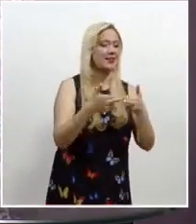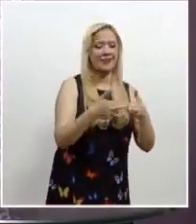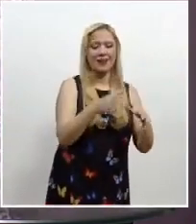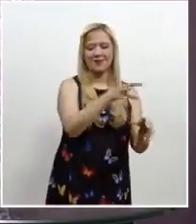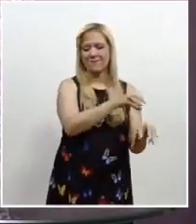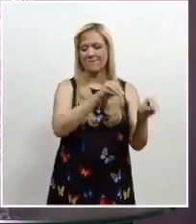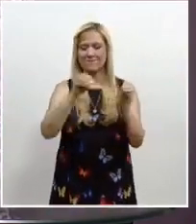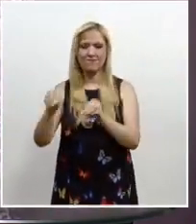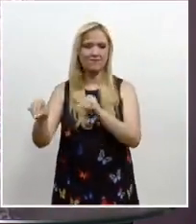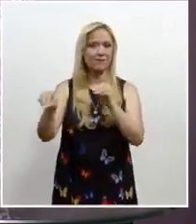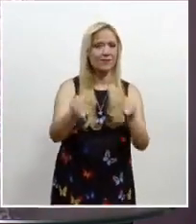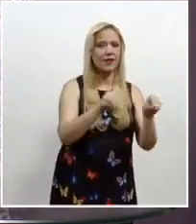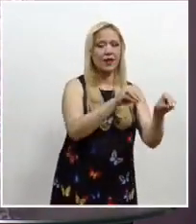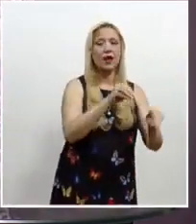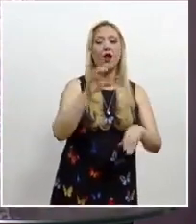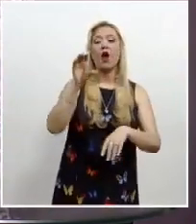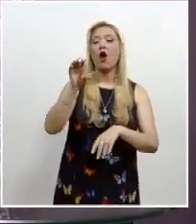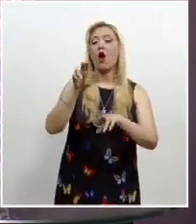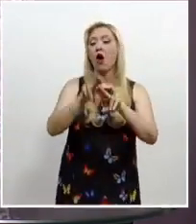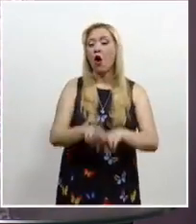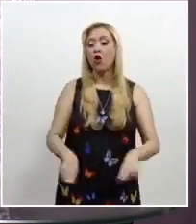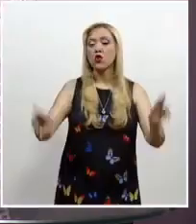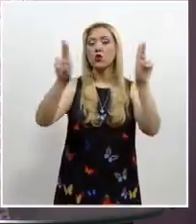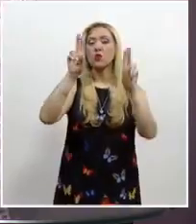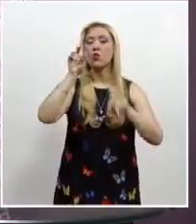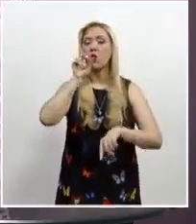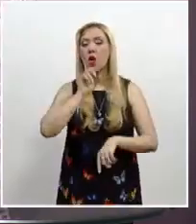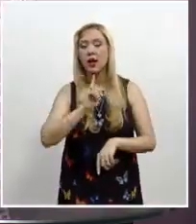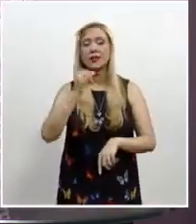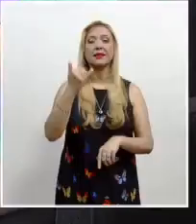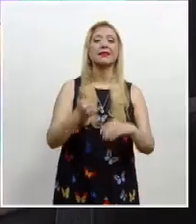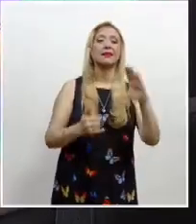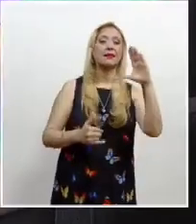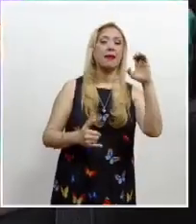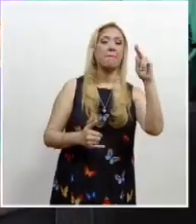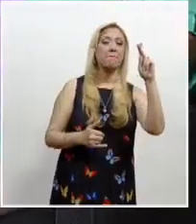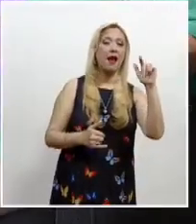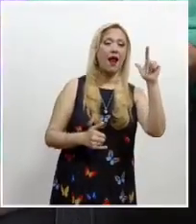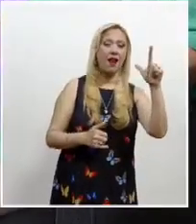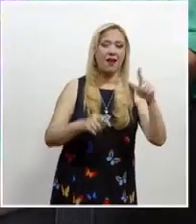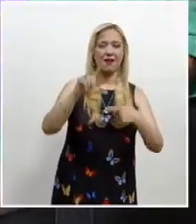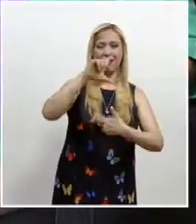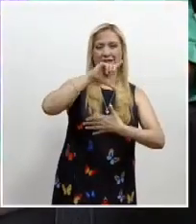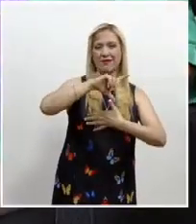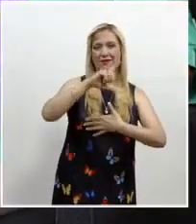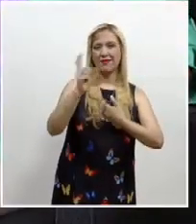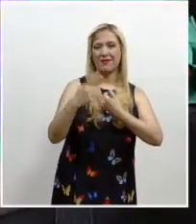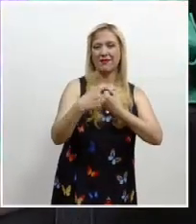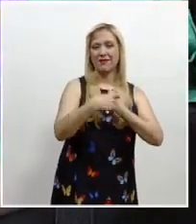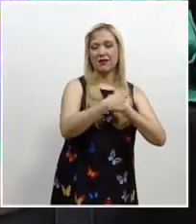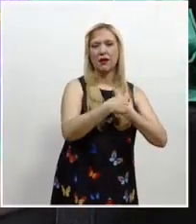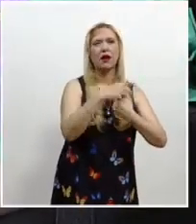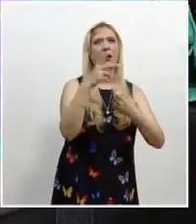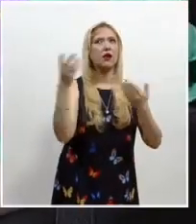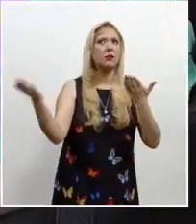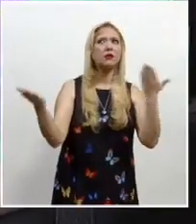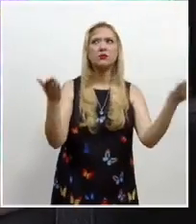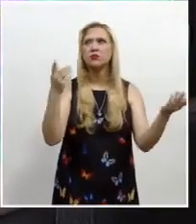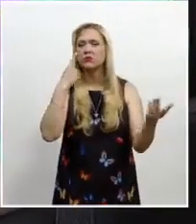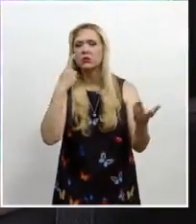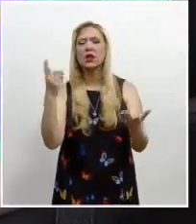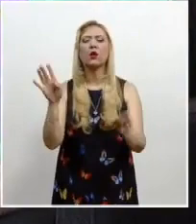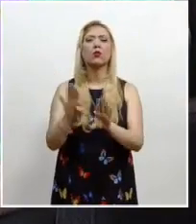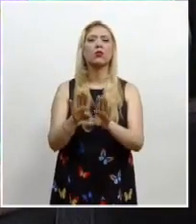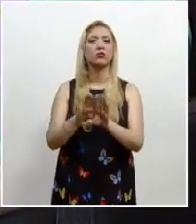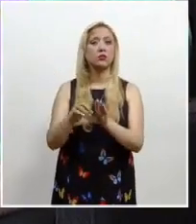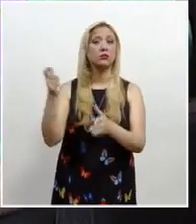ONU Mujeres y la CEPAL, estudios para ver cuál es la inversión, porque no es costo, es inversión, tiene un retorno